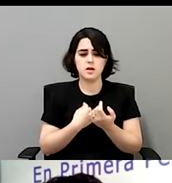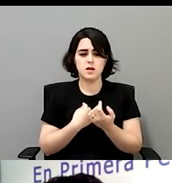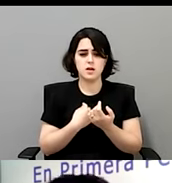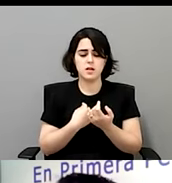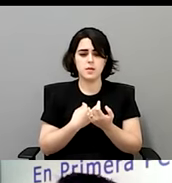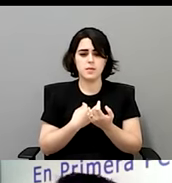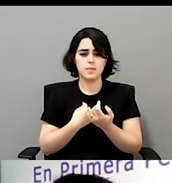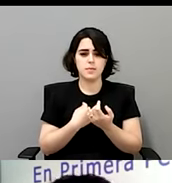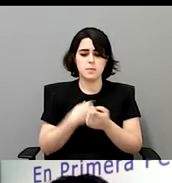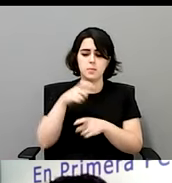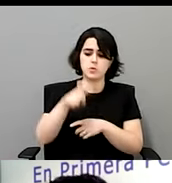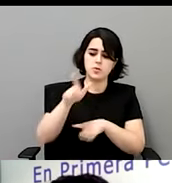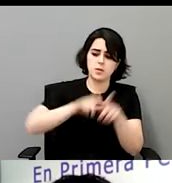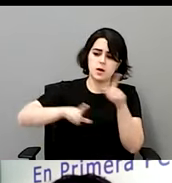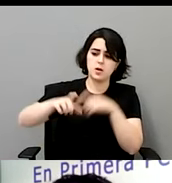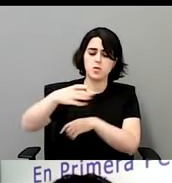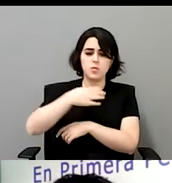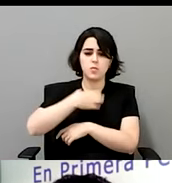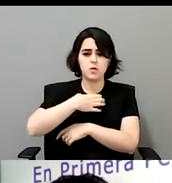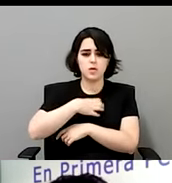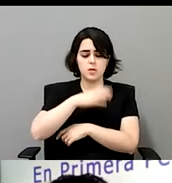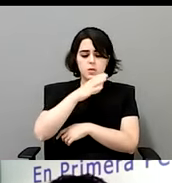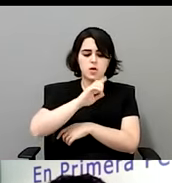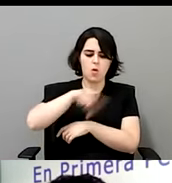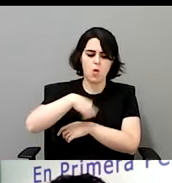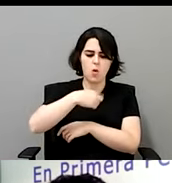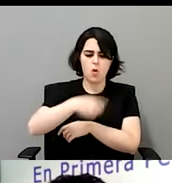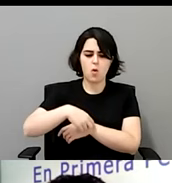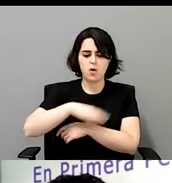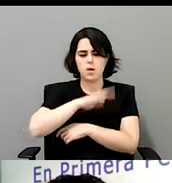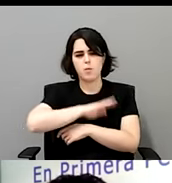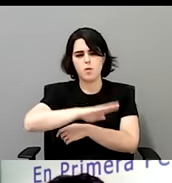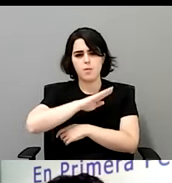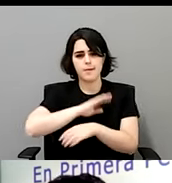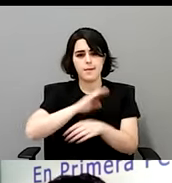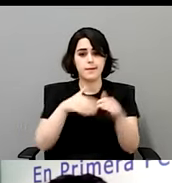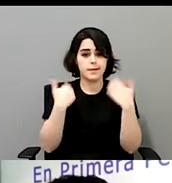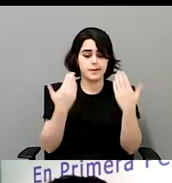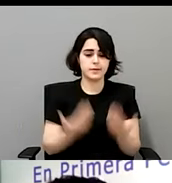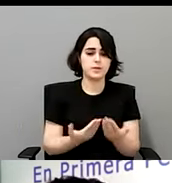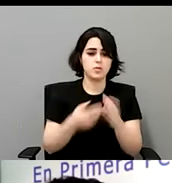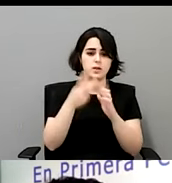no puede viajar porque son muchas horas y demás. Entonces tú les habría que regular